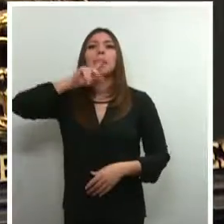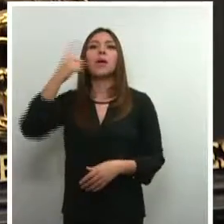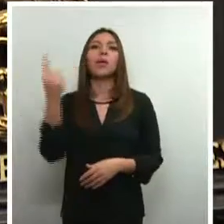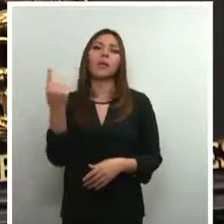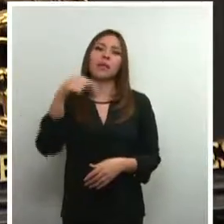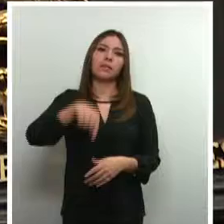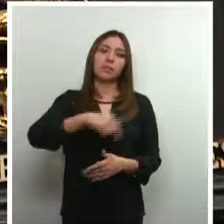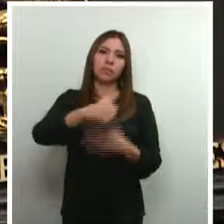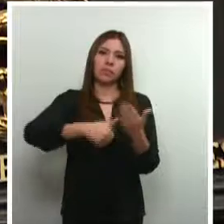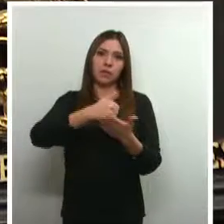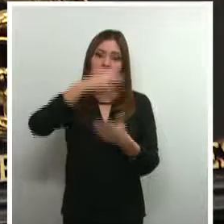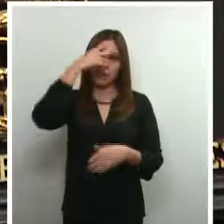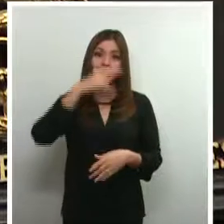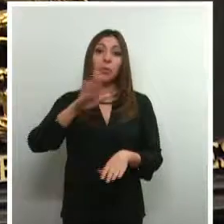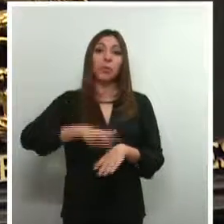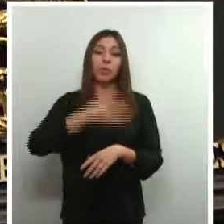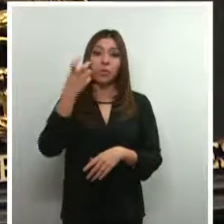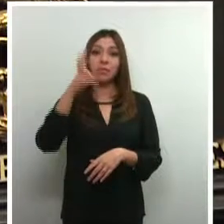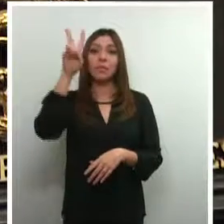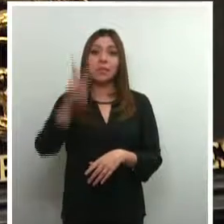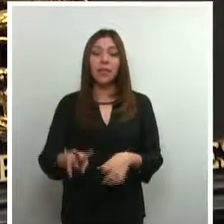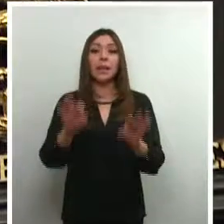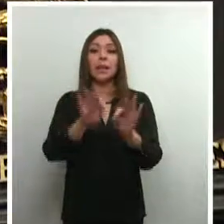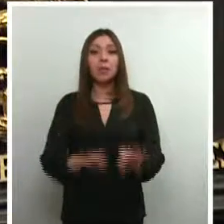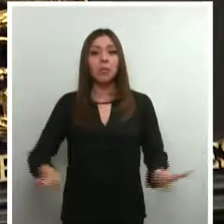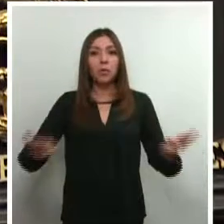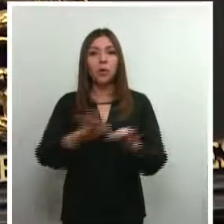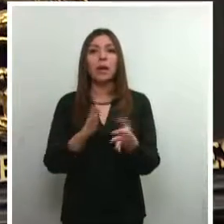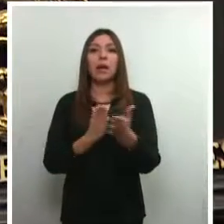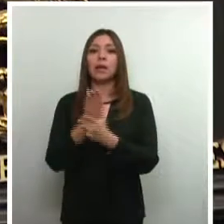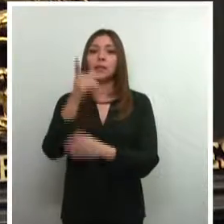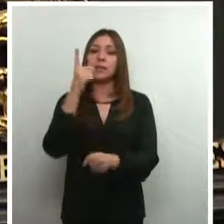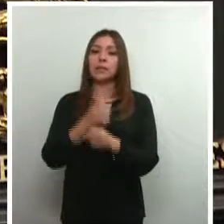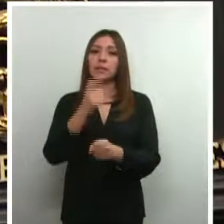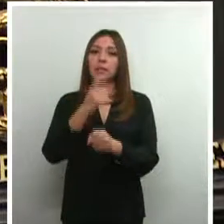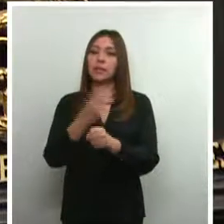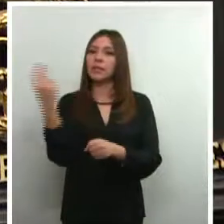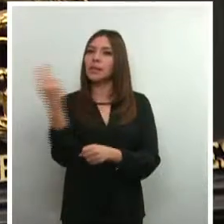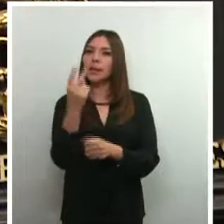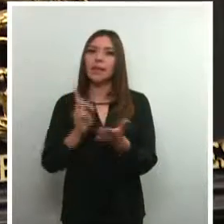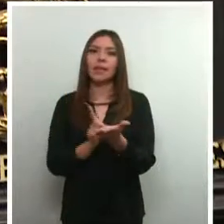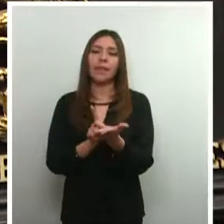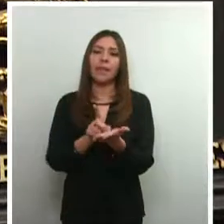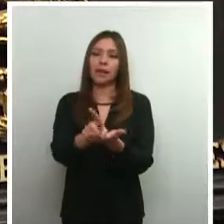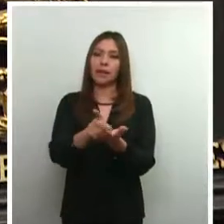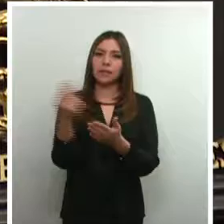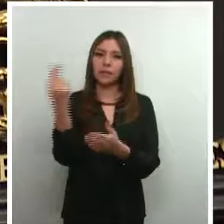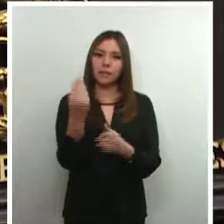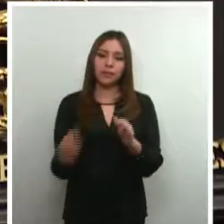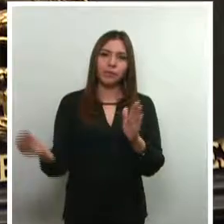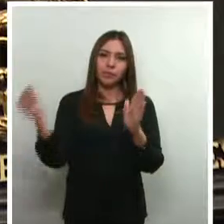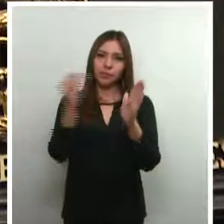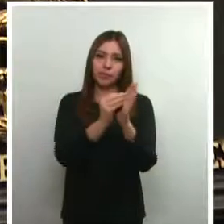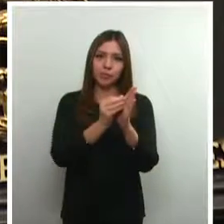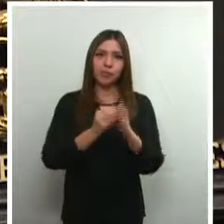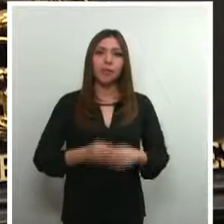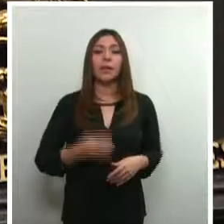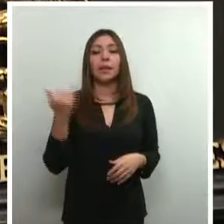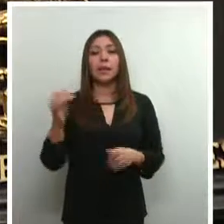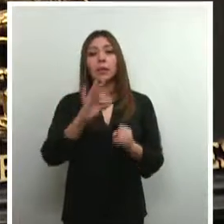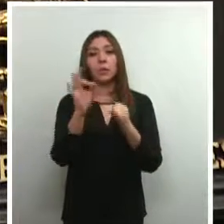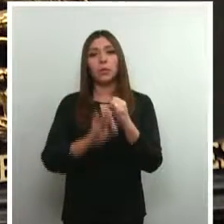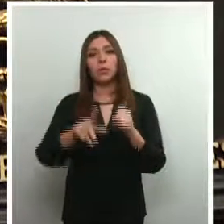capital. Es por eso que resulta importante la accesibilidad como principio, como un derecho, como un mecanismo. Finalmente,